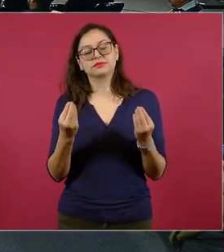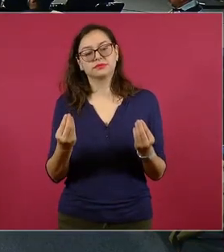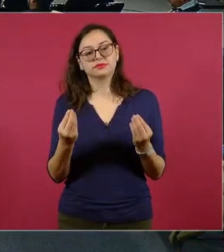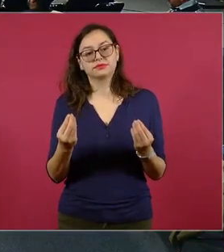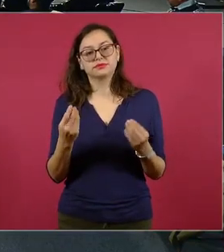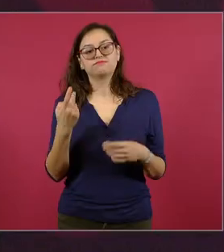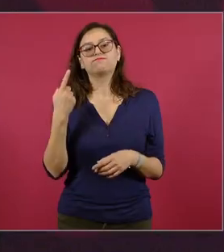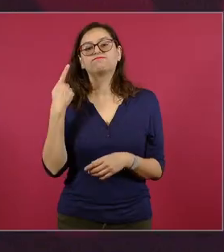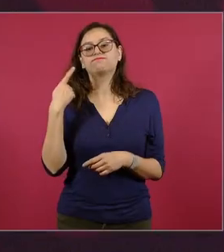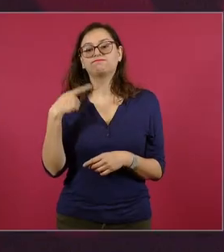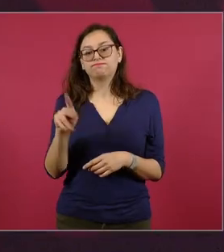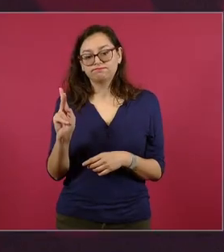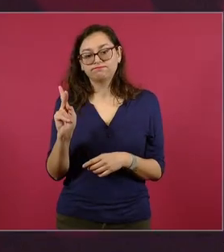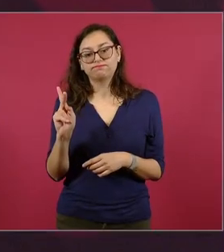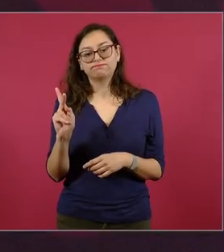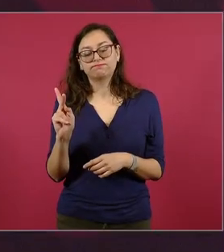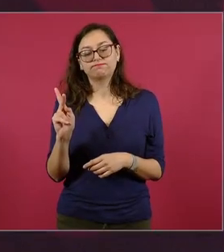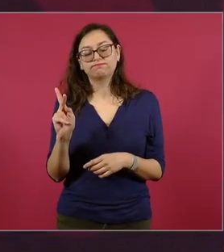pero que